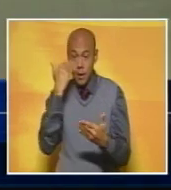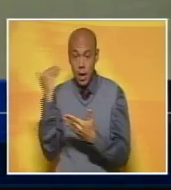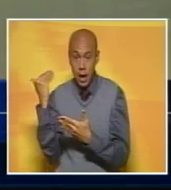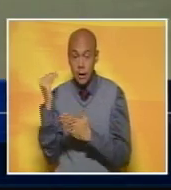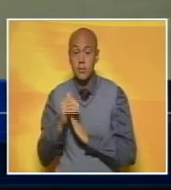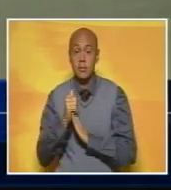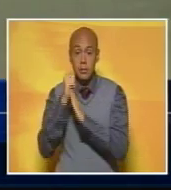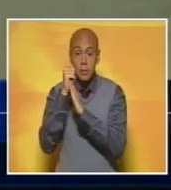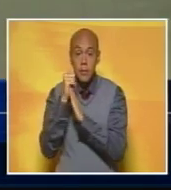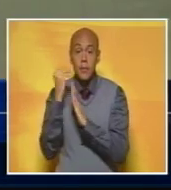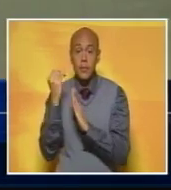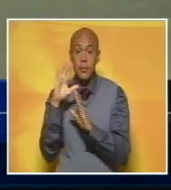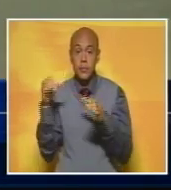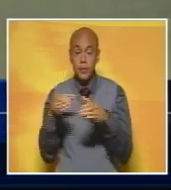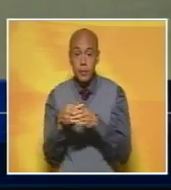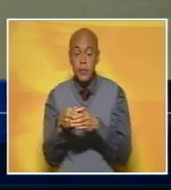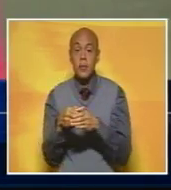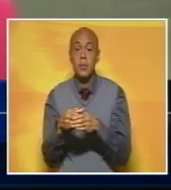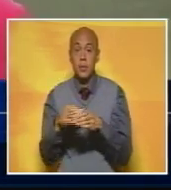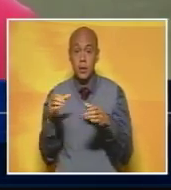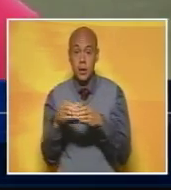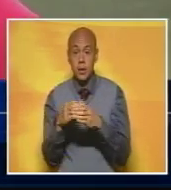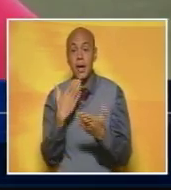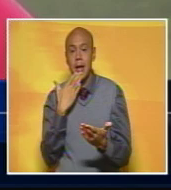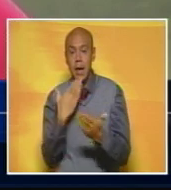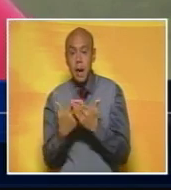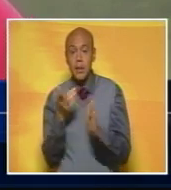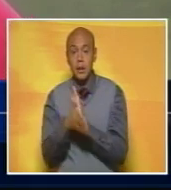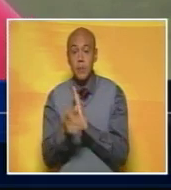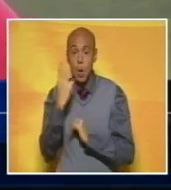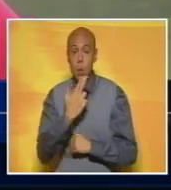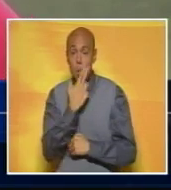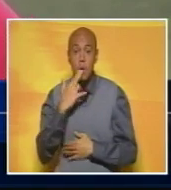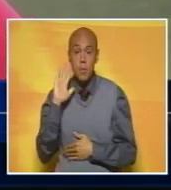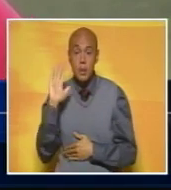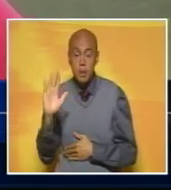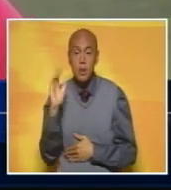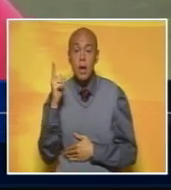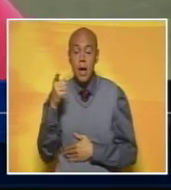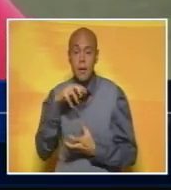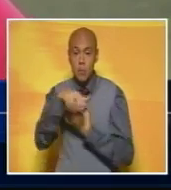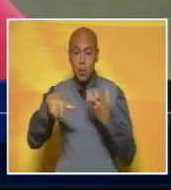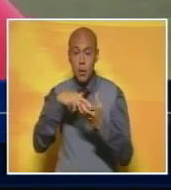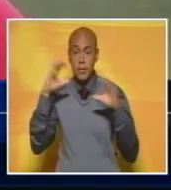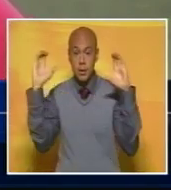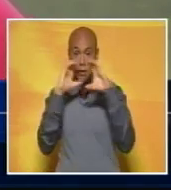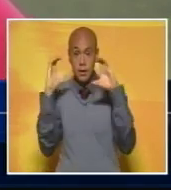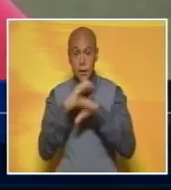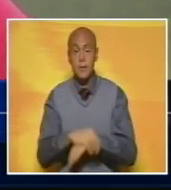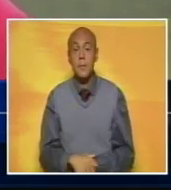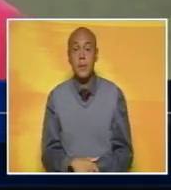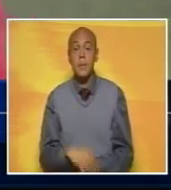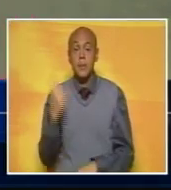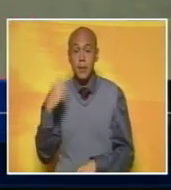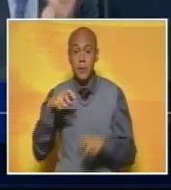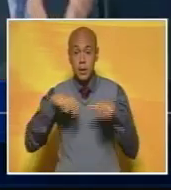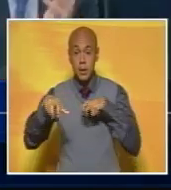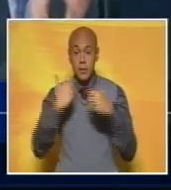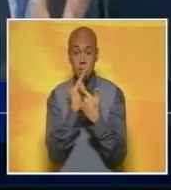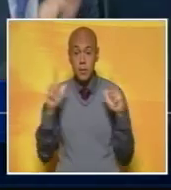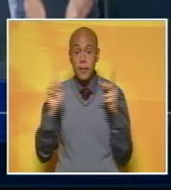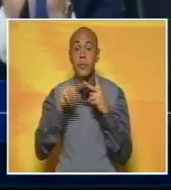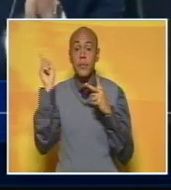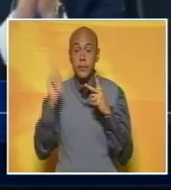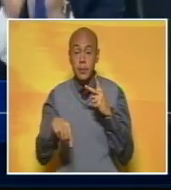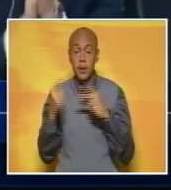Leyen. En su discurso, la funcionaria reiteró su compromiso en la lucha contra la crisis climática. Defender el libre comercio y situar